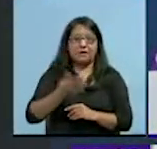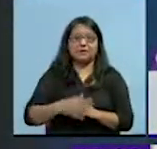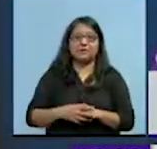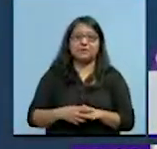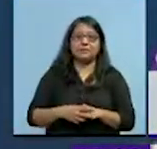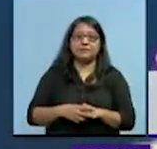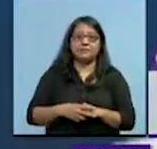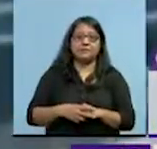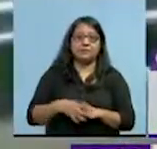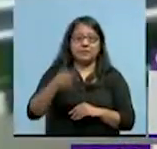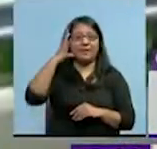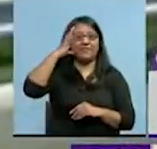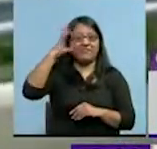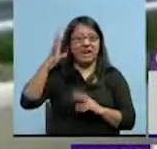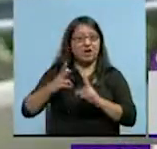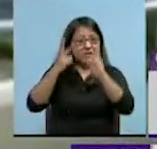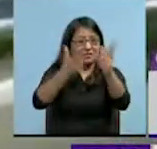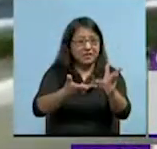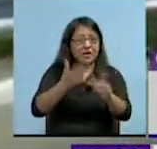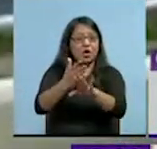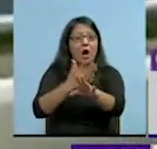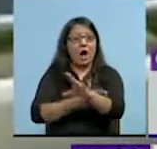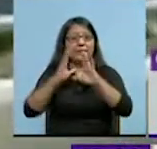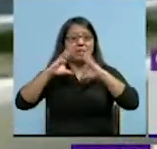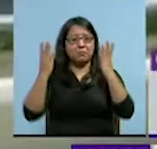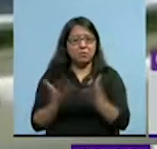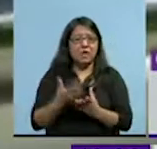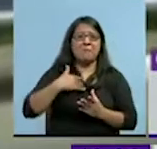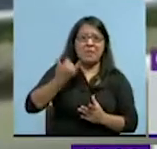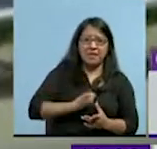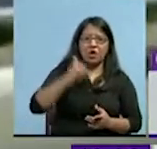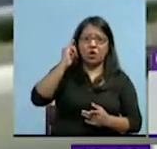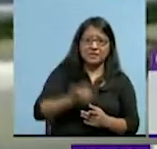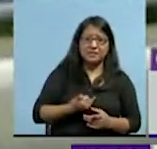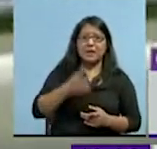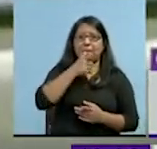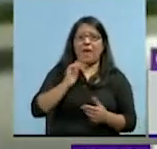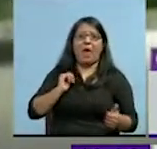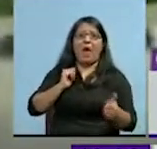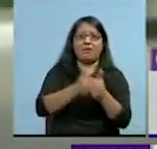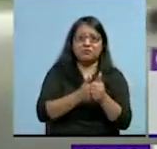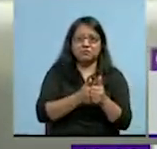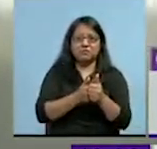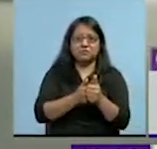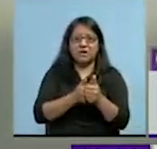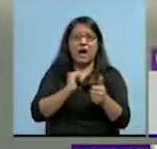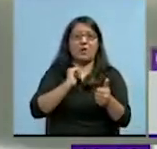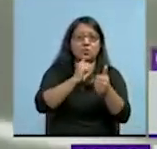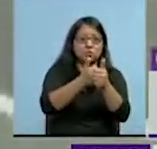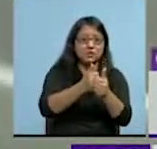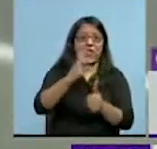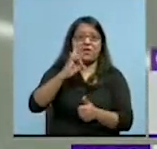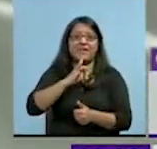se había dicho te acordás ante el mundial que me confirmaron que habría abusado sampaoli de la cocinera de afa